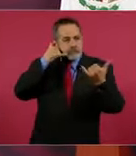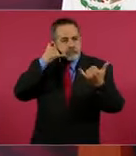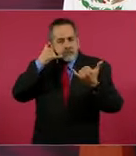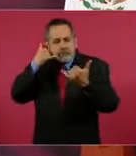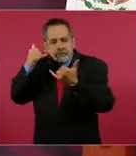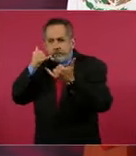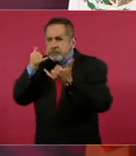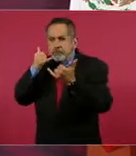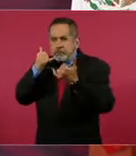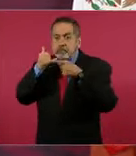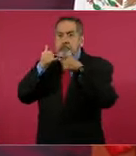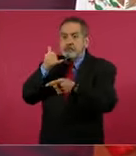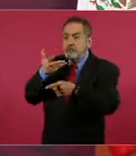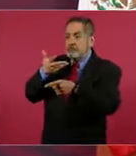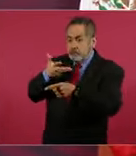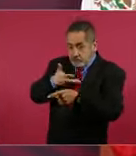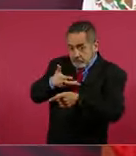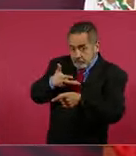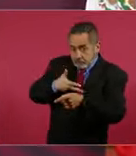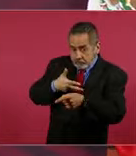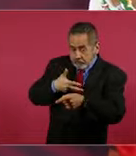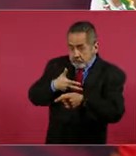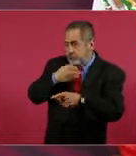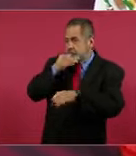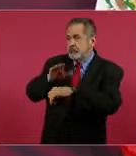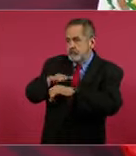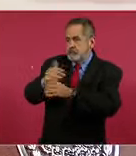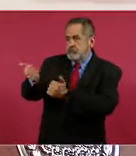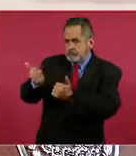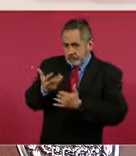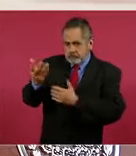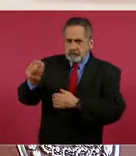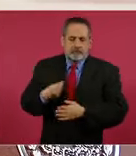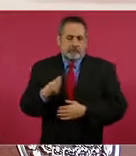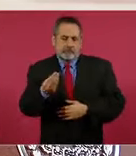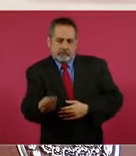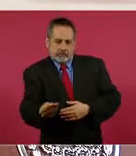se trate, sea el IMSS